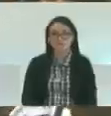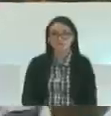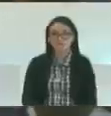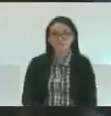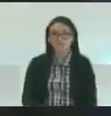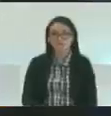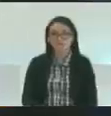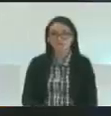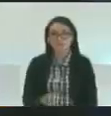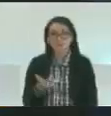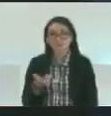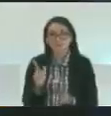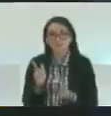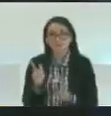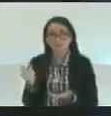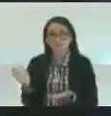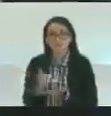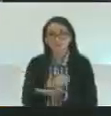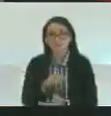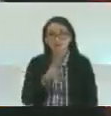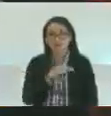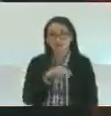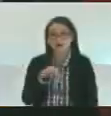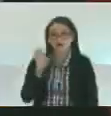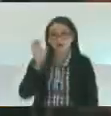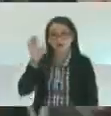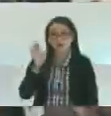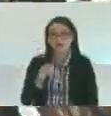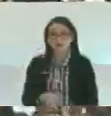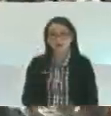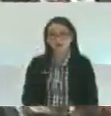¿Ustedes van a permitir que le quiten el carnet de la patria?